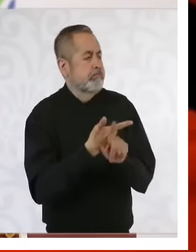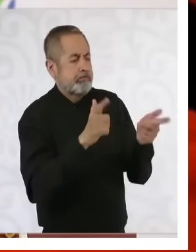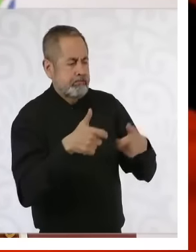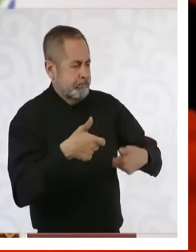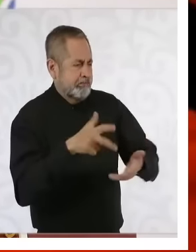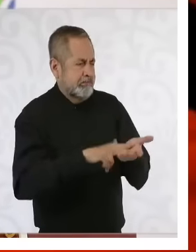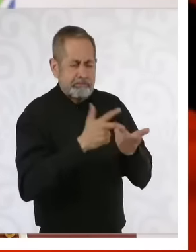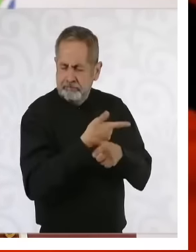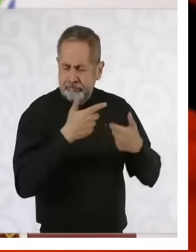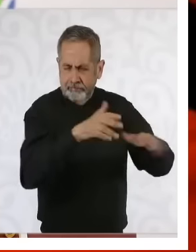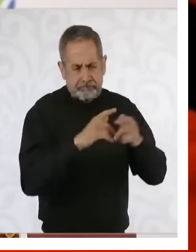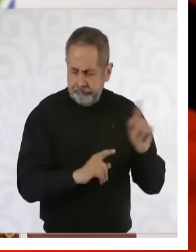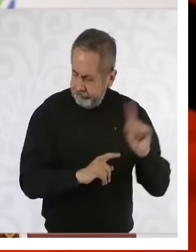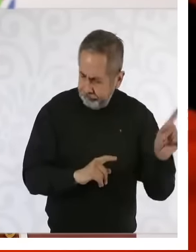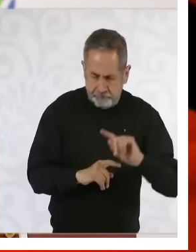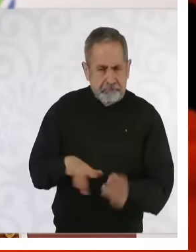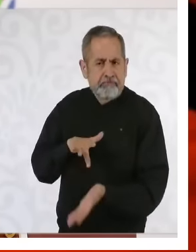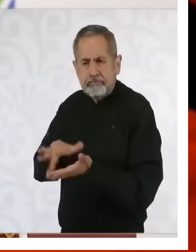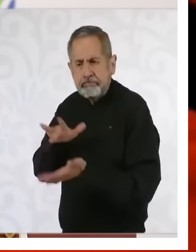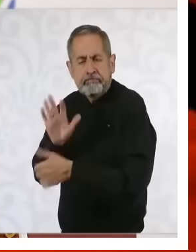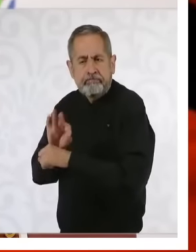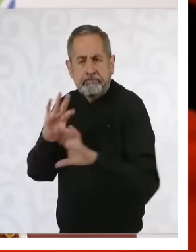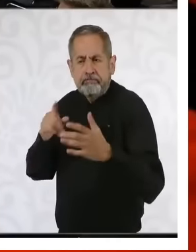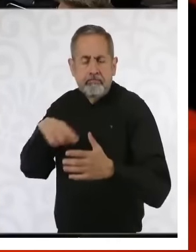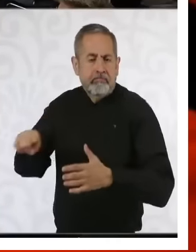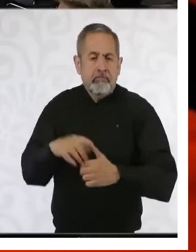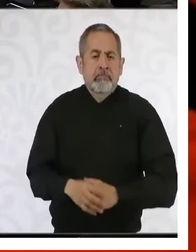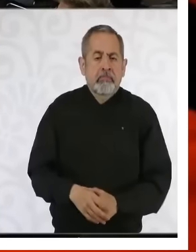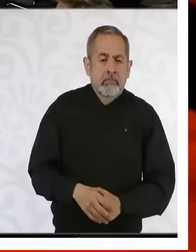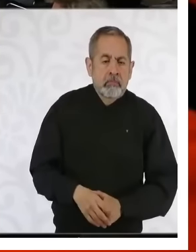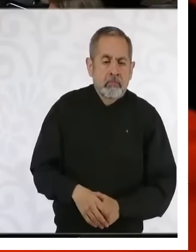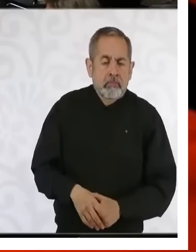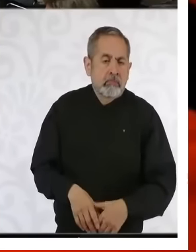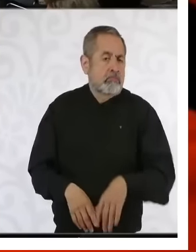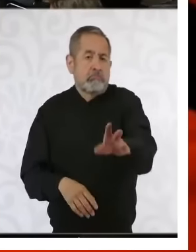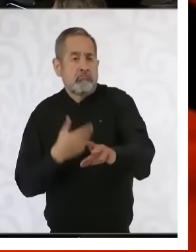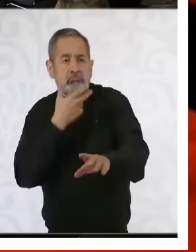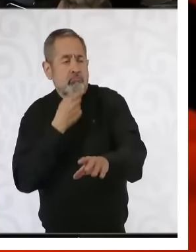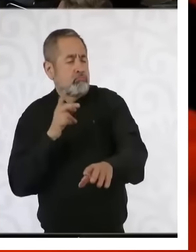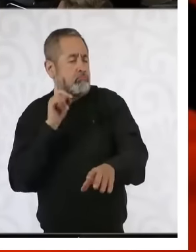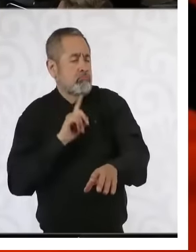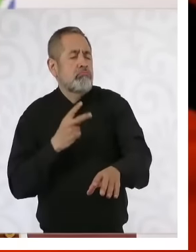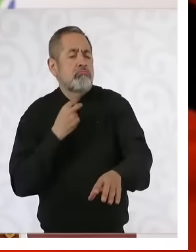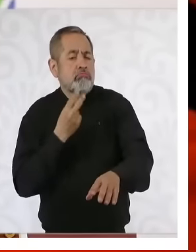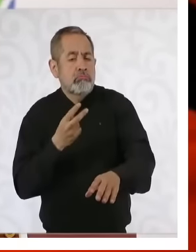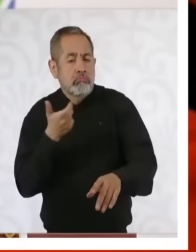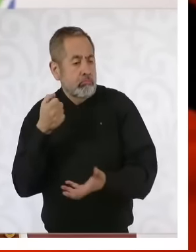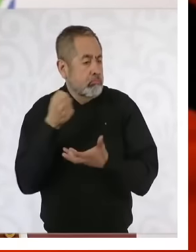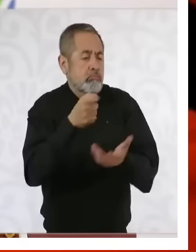también, con la economía popular. Okay, entonces ricos y pobres seguirán recibiendo el subsidio. No es un